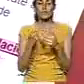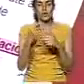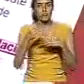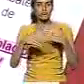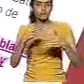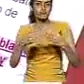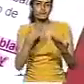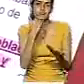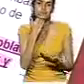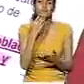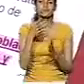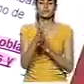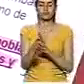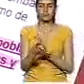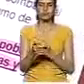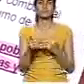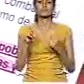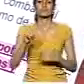avanzado progresivamente